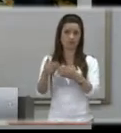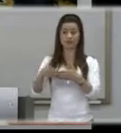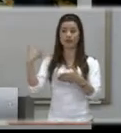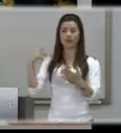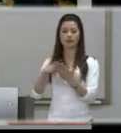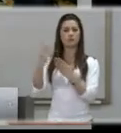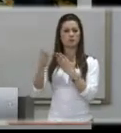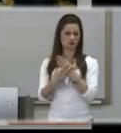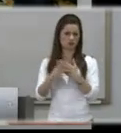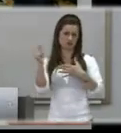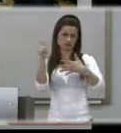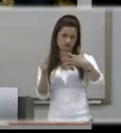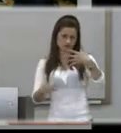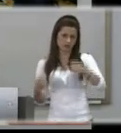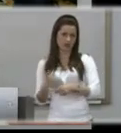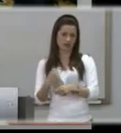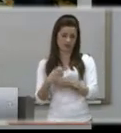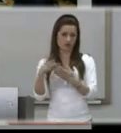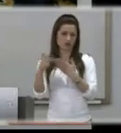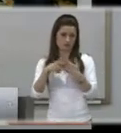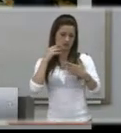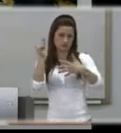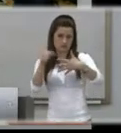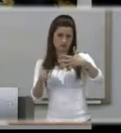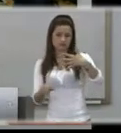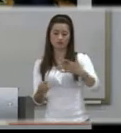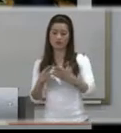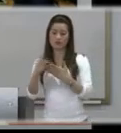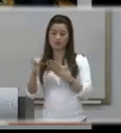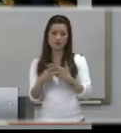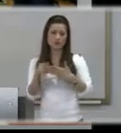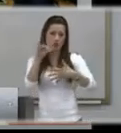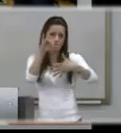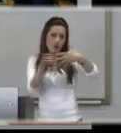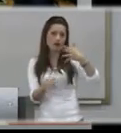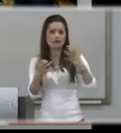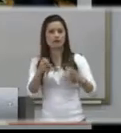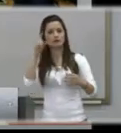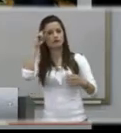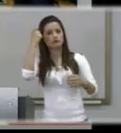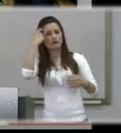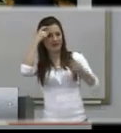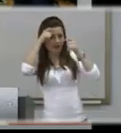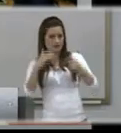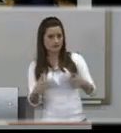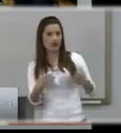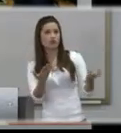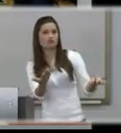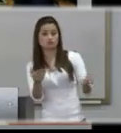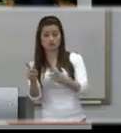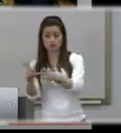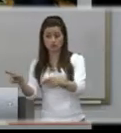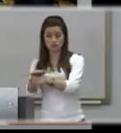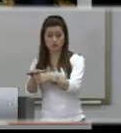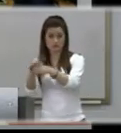trabajado involucran mirar cómo el Estado responde a casos de violencia sexual contra personas con